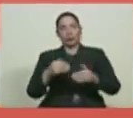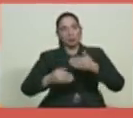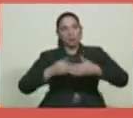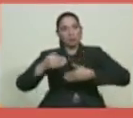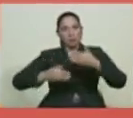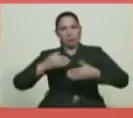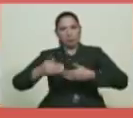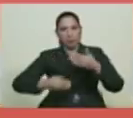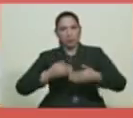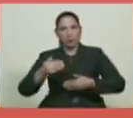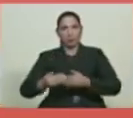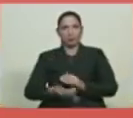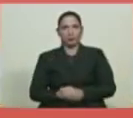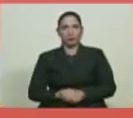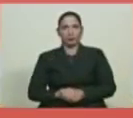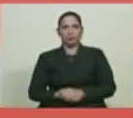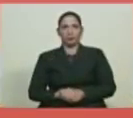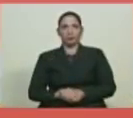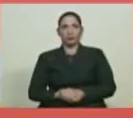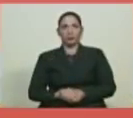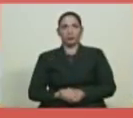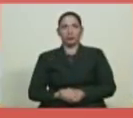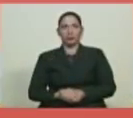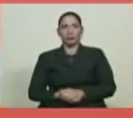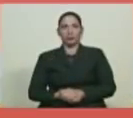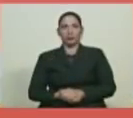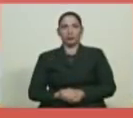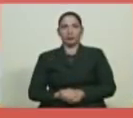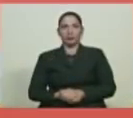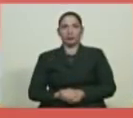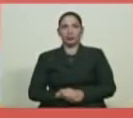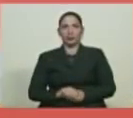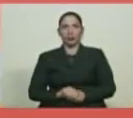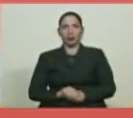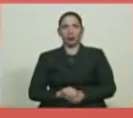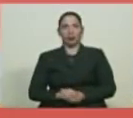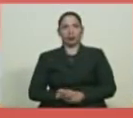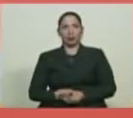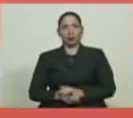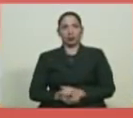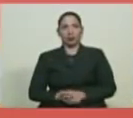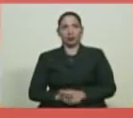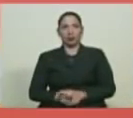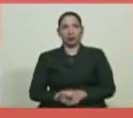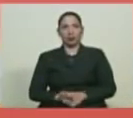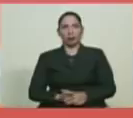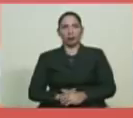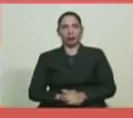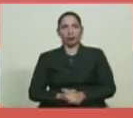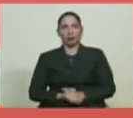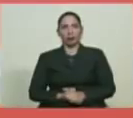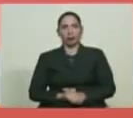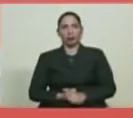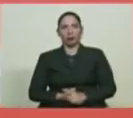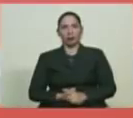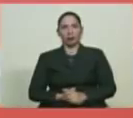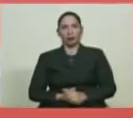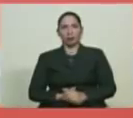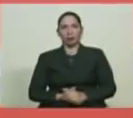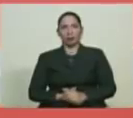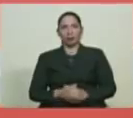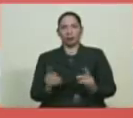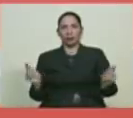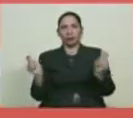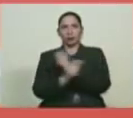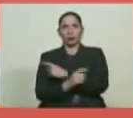a ir incrementándose. Lo demás son intenciones de torcer, por ejemplo, lo que mencionaba Fabiana antes, de torcer este proceso de reconversión y